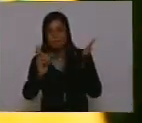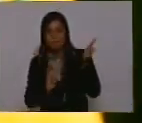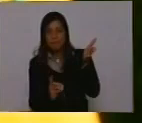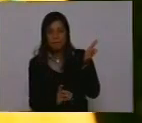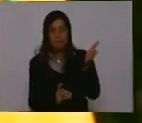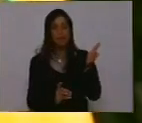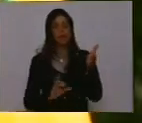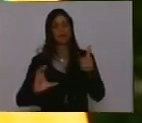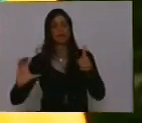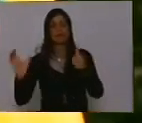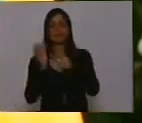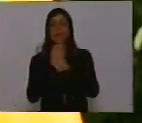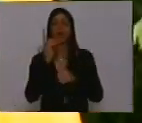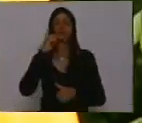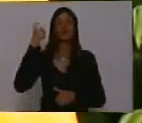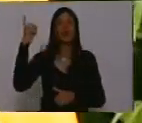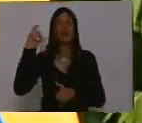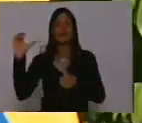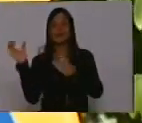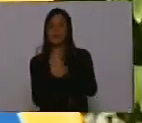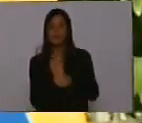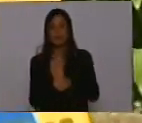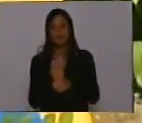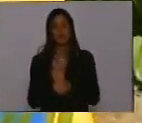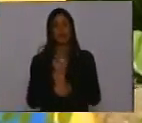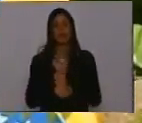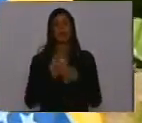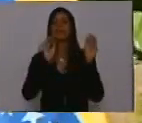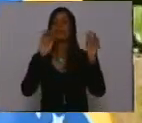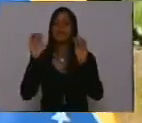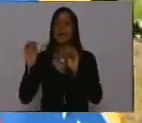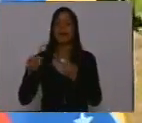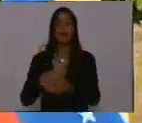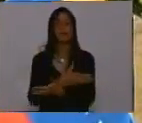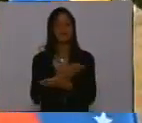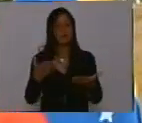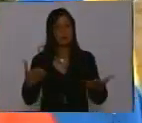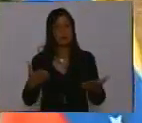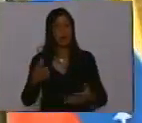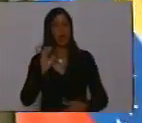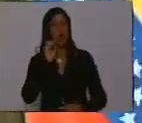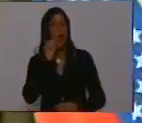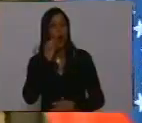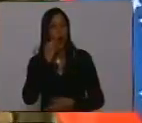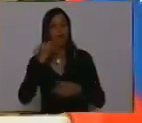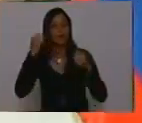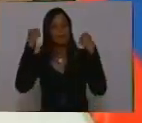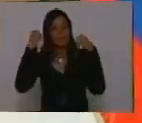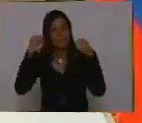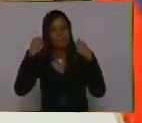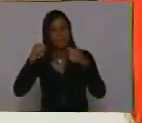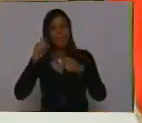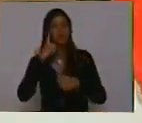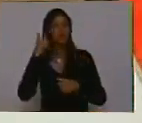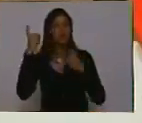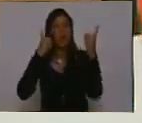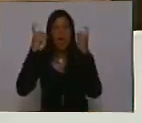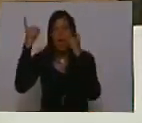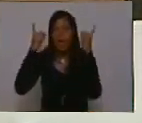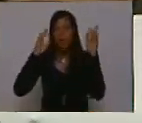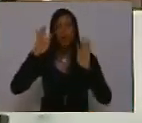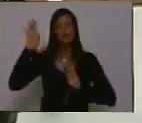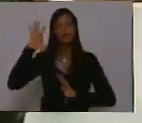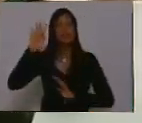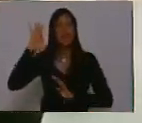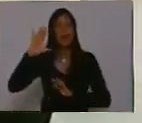hagamos realidad nuestros sueños. Estamos convocados, jóvenes venezolanos, a materializar nuestros sueños, a que nuestros sueños